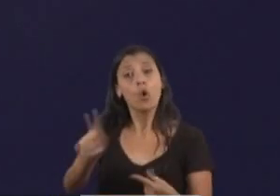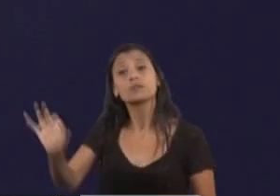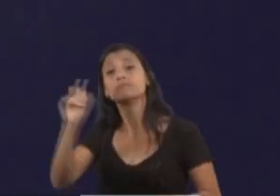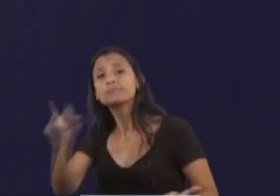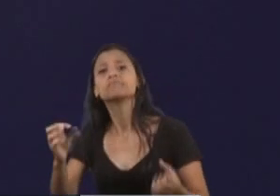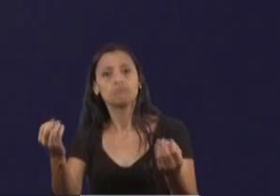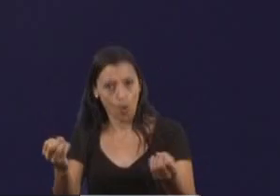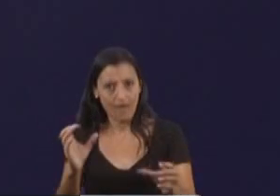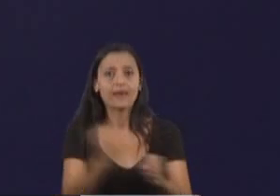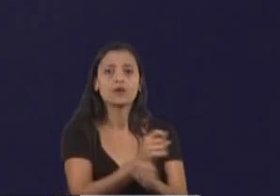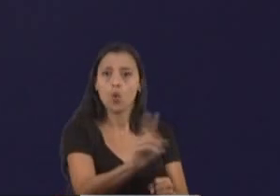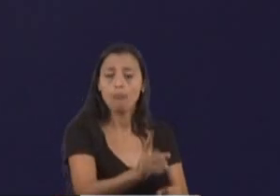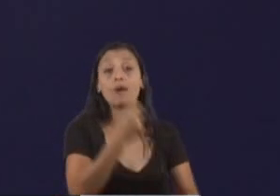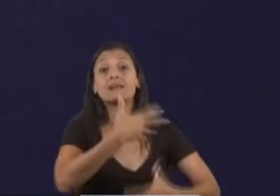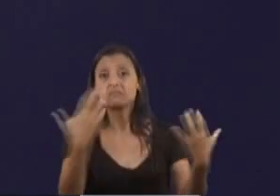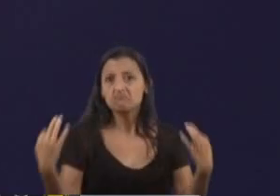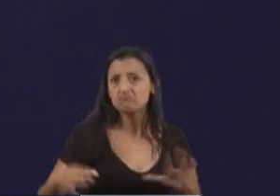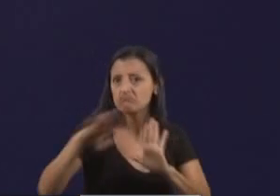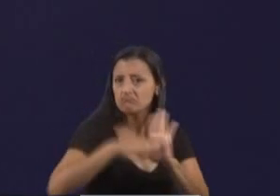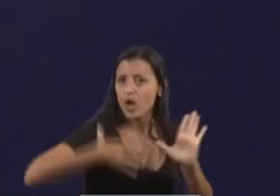o ambos